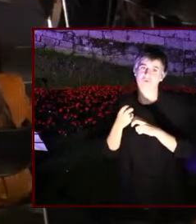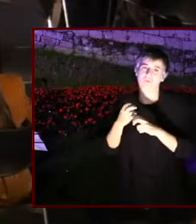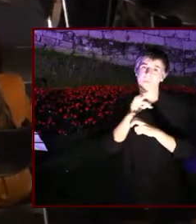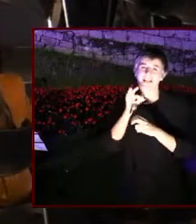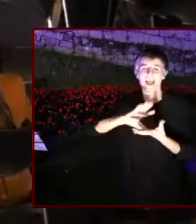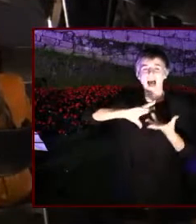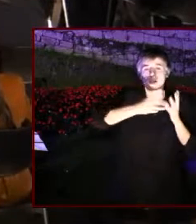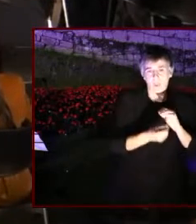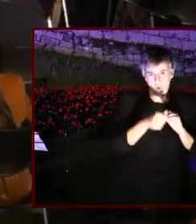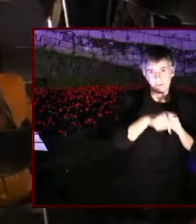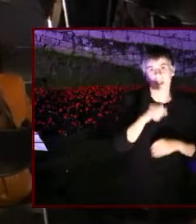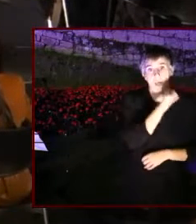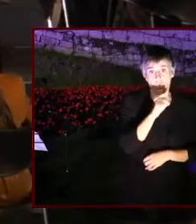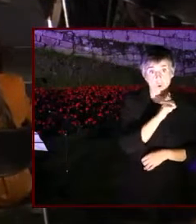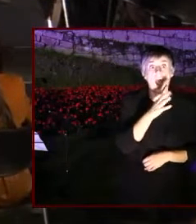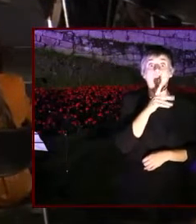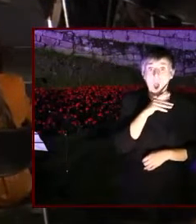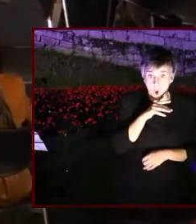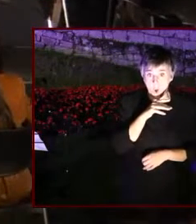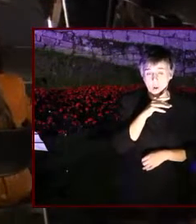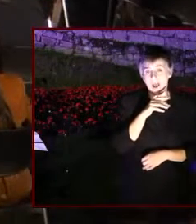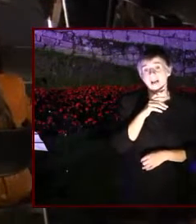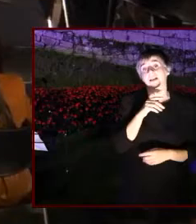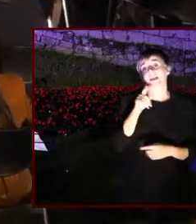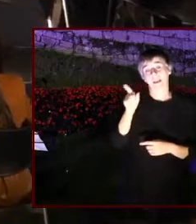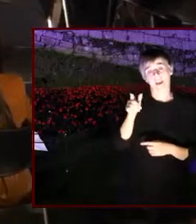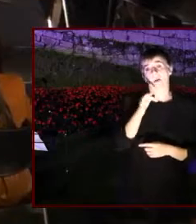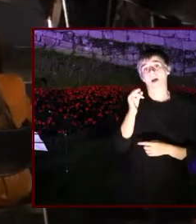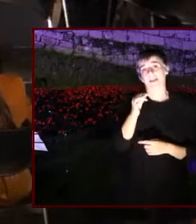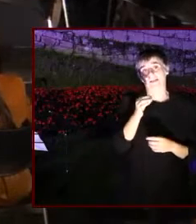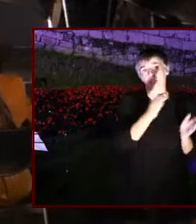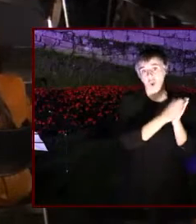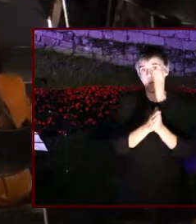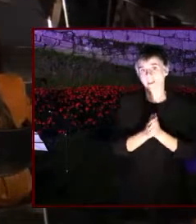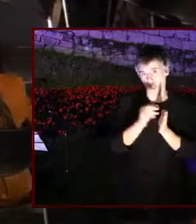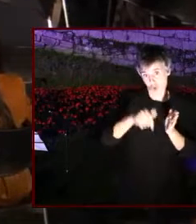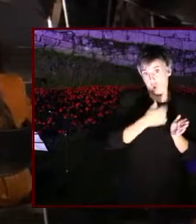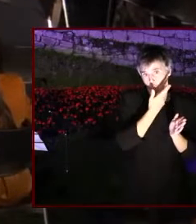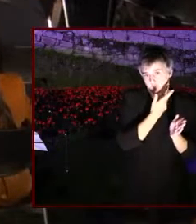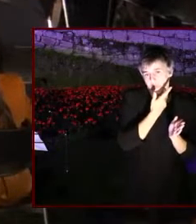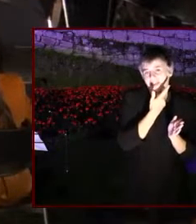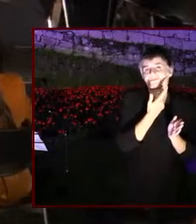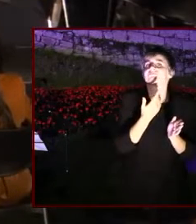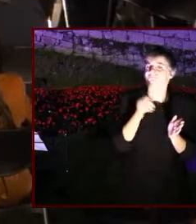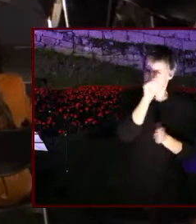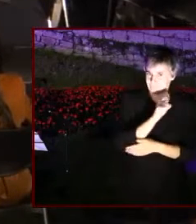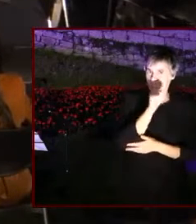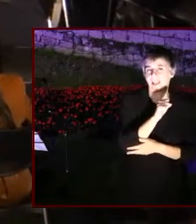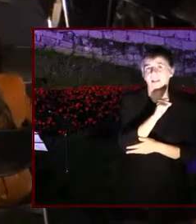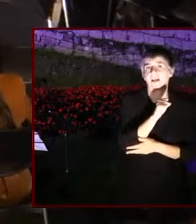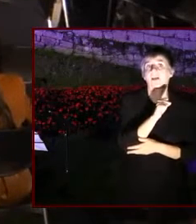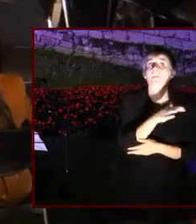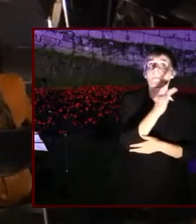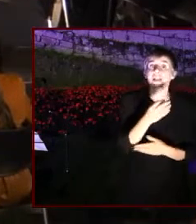vai, bueno, van a interpretar ela e as mozas que xa coñecestes hoxe e van a estar acompañadas polas alumnas